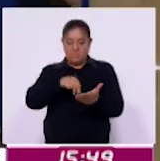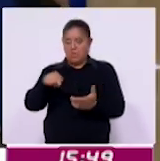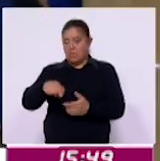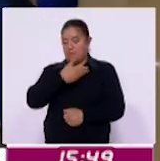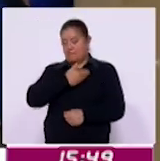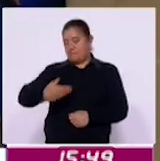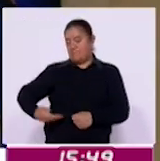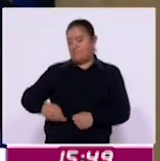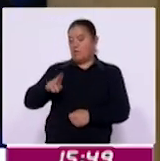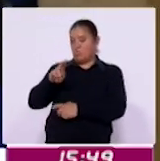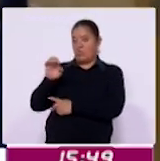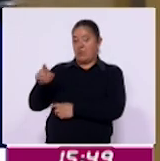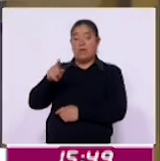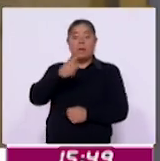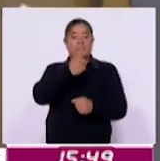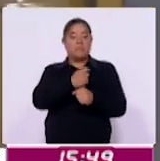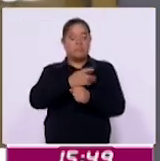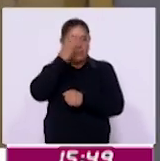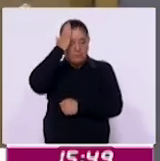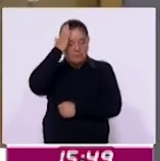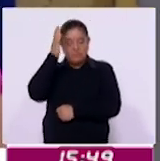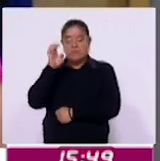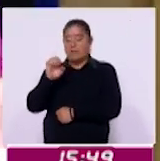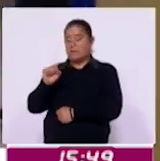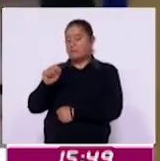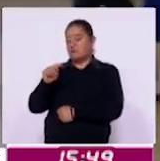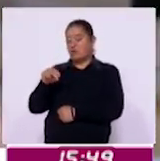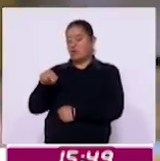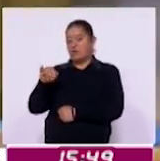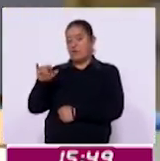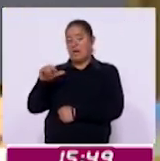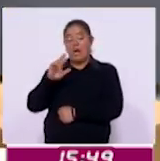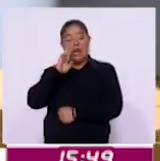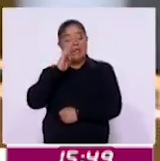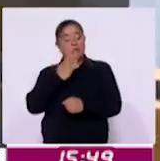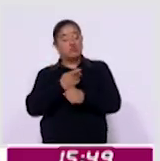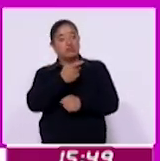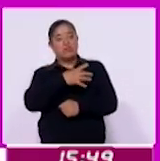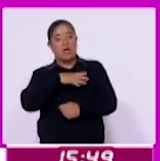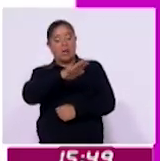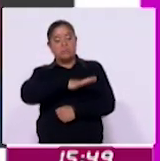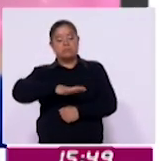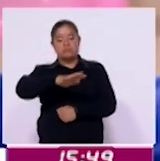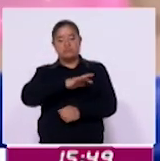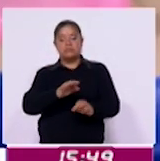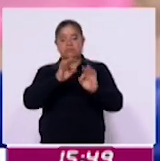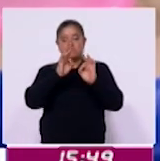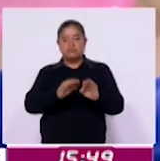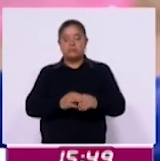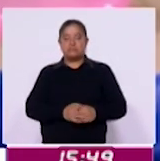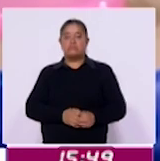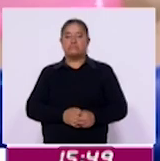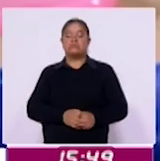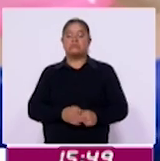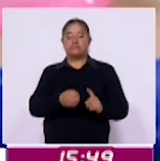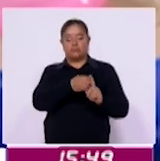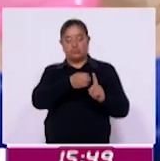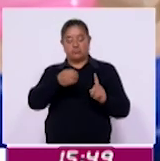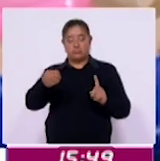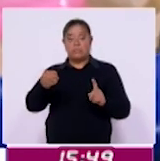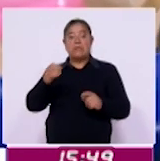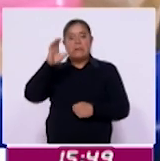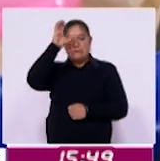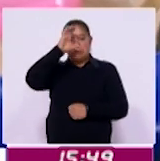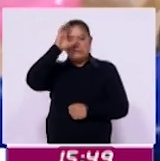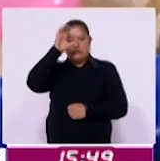la primera ministra de Estonia, Kaja Kallas, al frente de la diplomacia del bloque. Científicos japoneses utilizaron